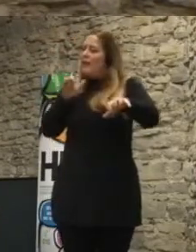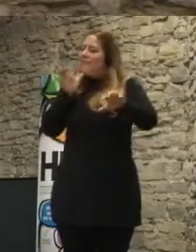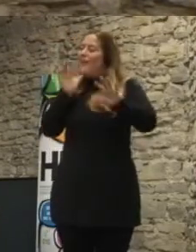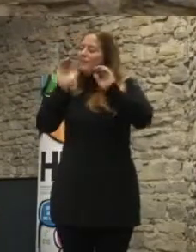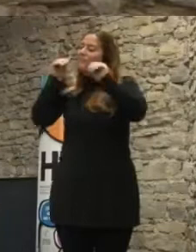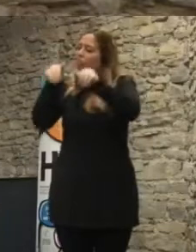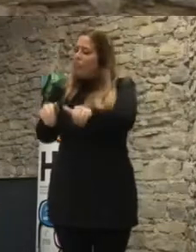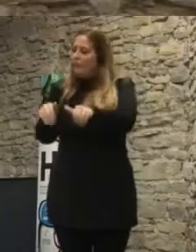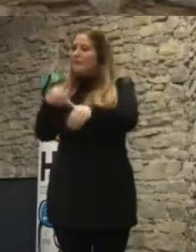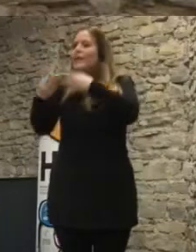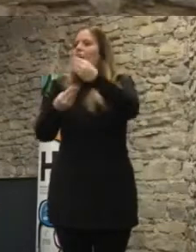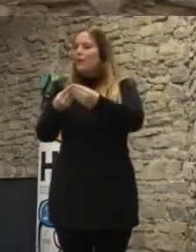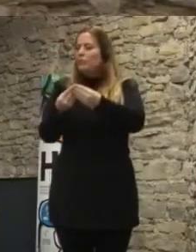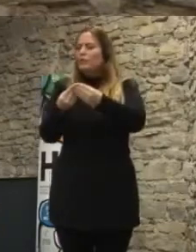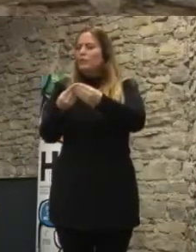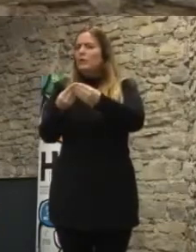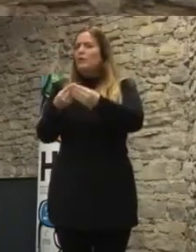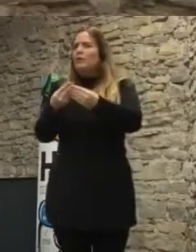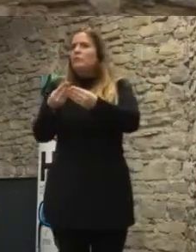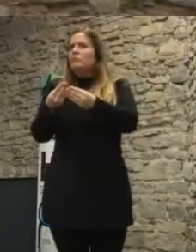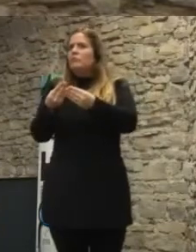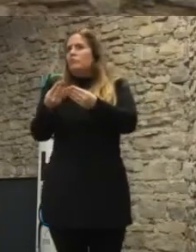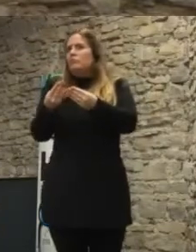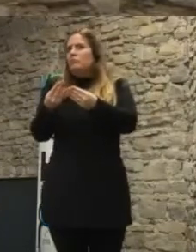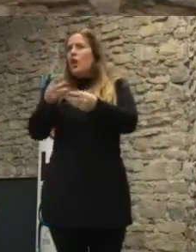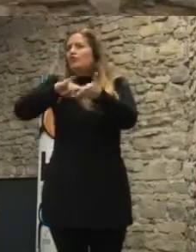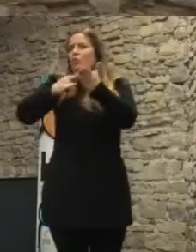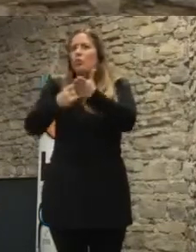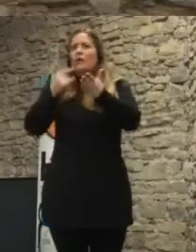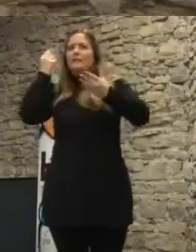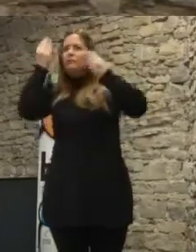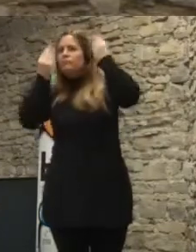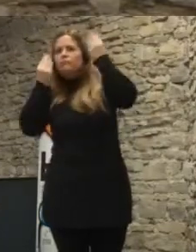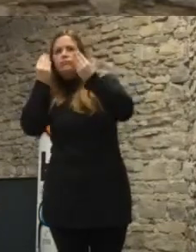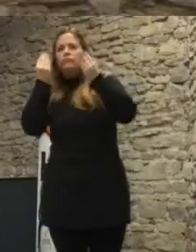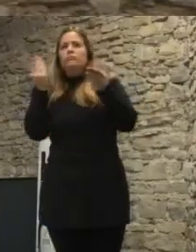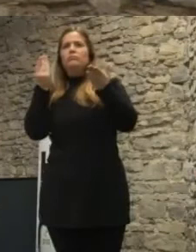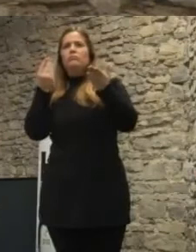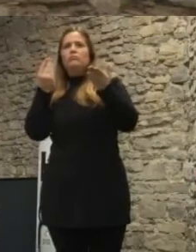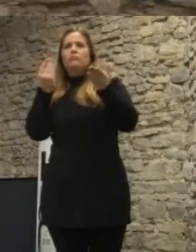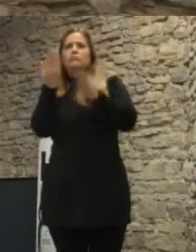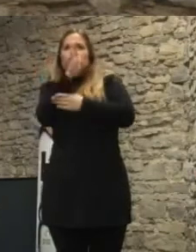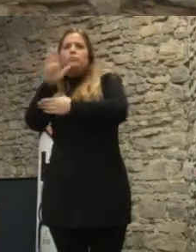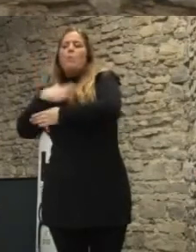qué elementos, qué reflexiones se pueden apuntar para reaccionar ante esto, ¿no?